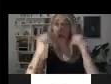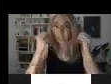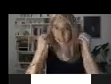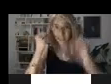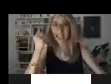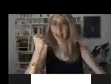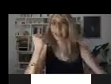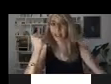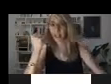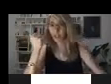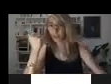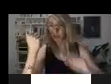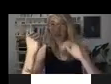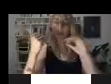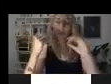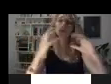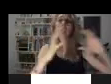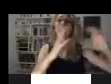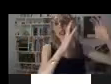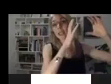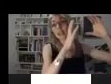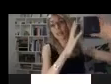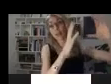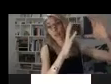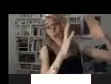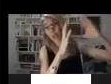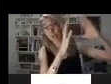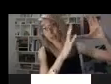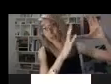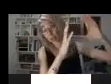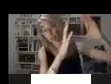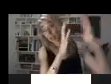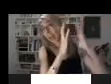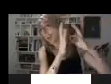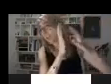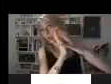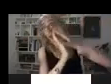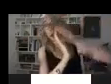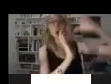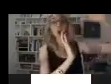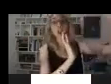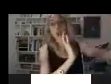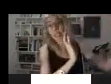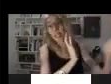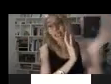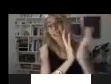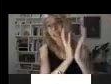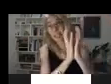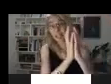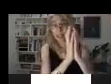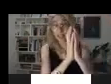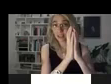en el económico, es decir, el precio, está puesto en base a todas